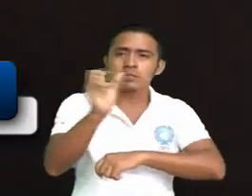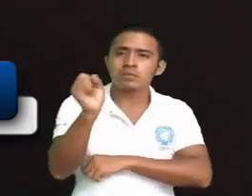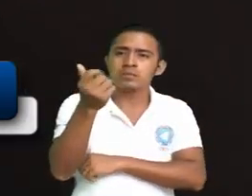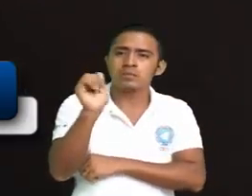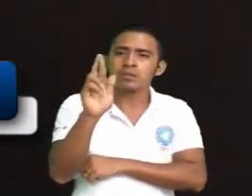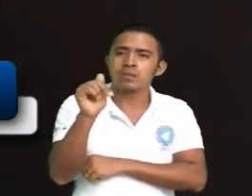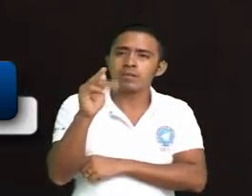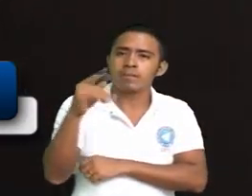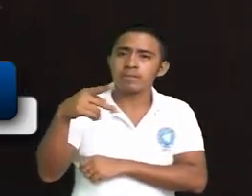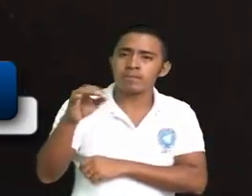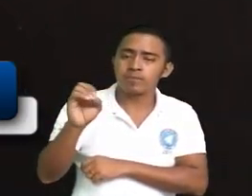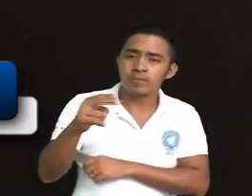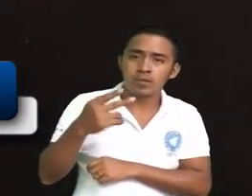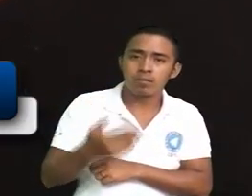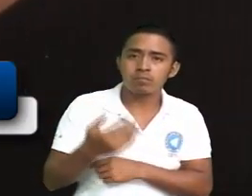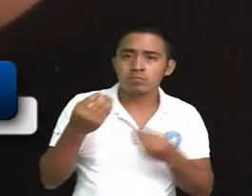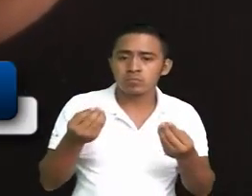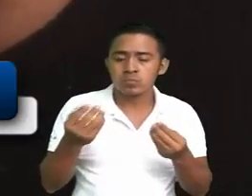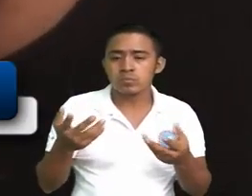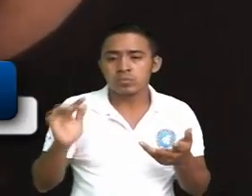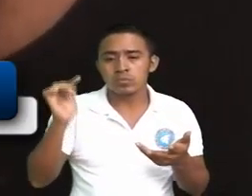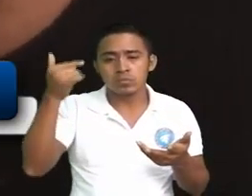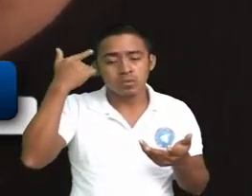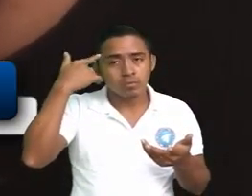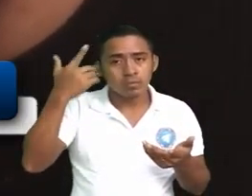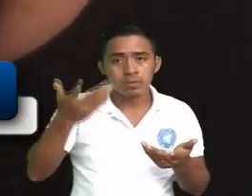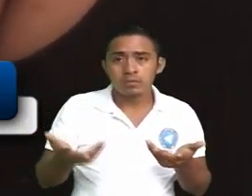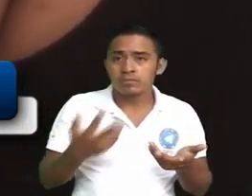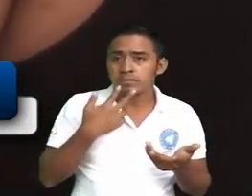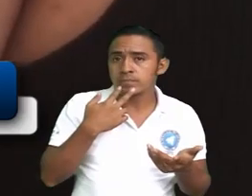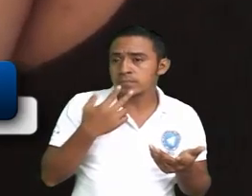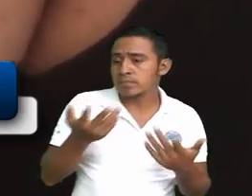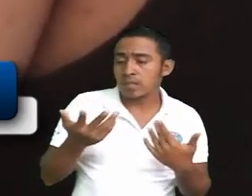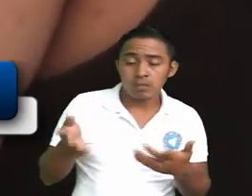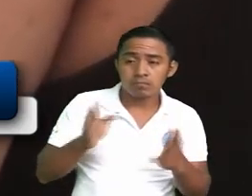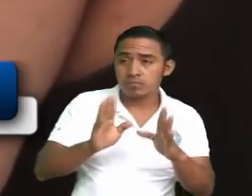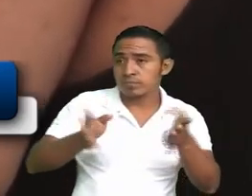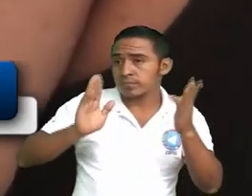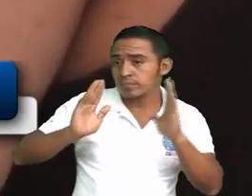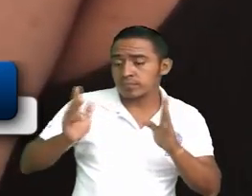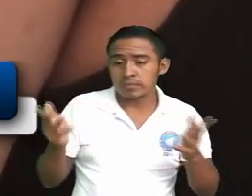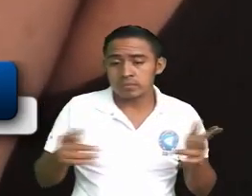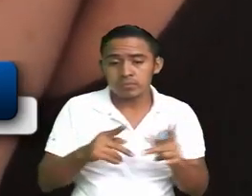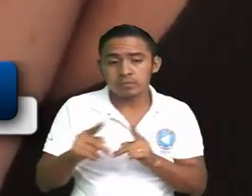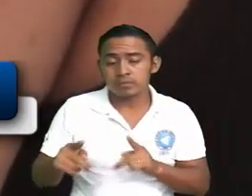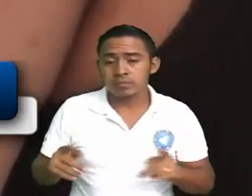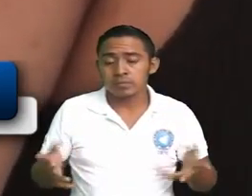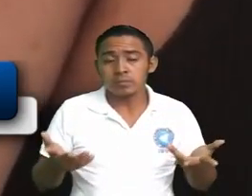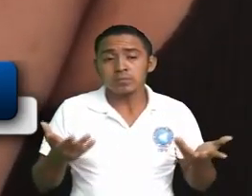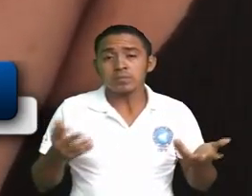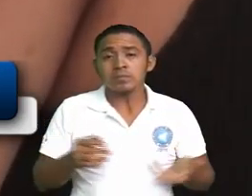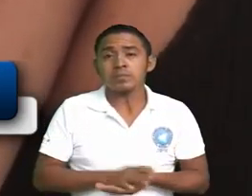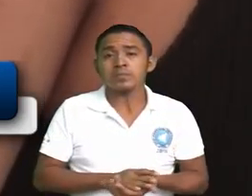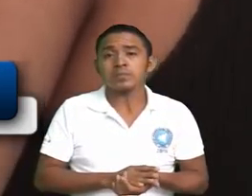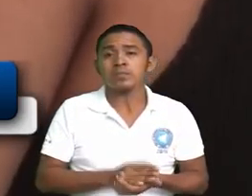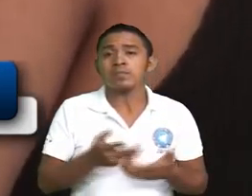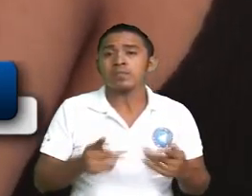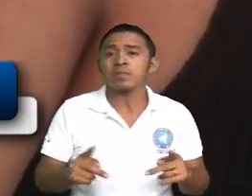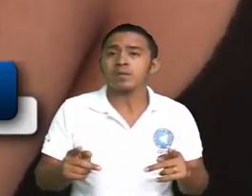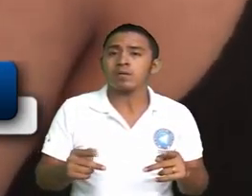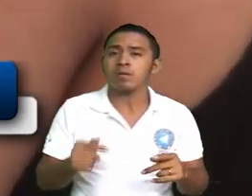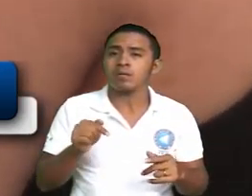en el tiempo que yo crecí habían gobiernos neoliberales que no se preocupaban en la salud de uno, pues, los nicaragüenses. Pero ya